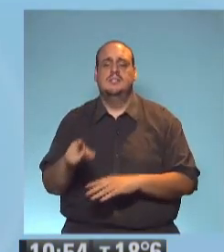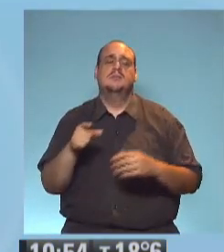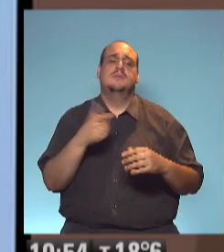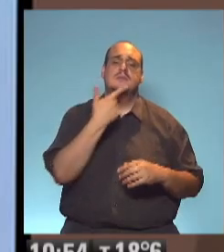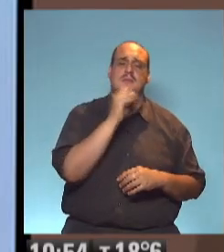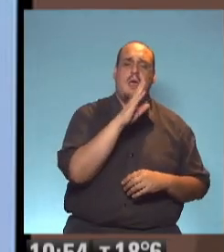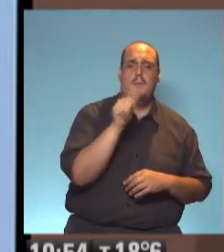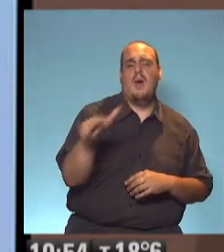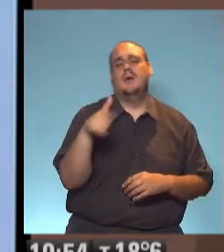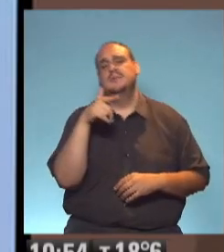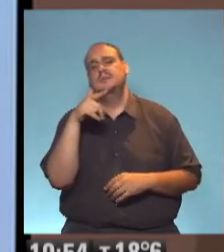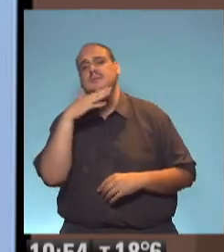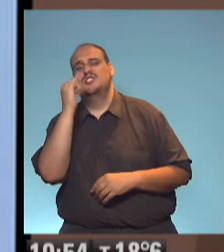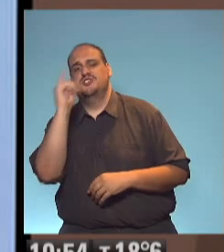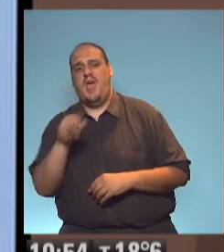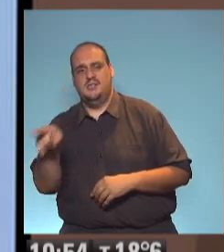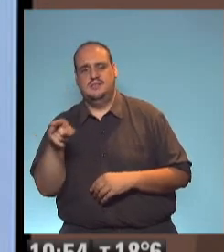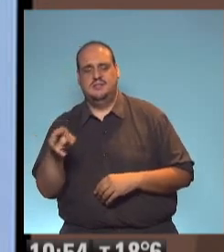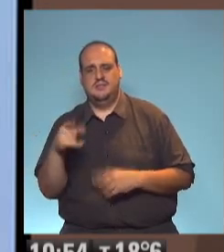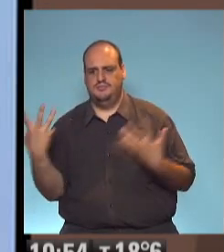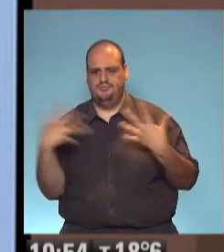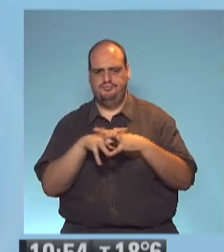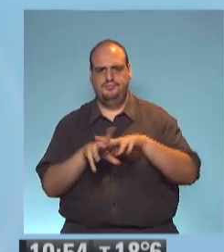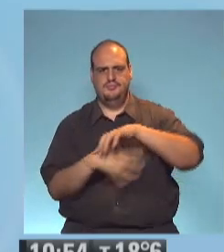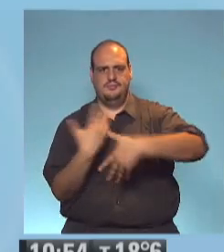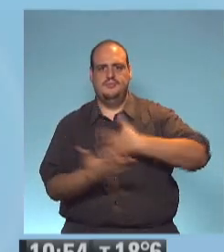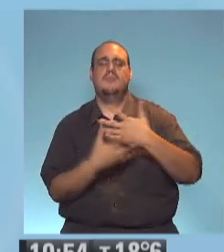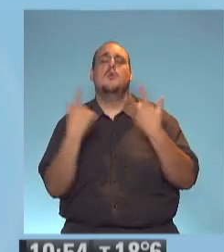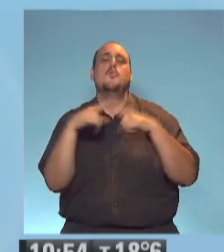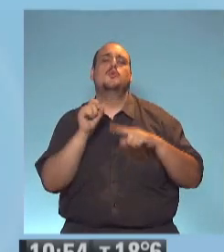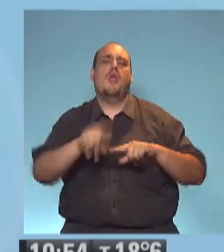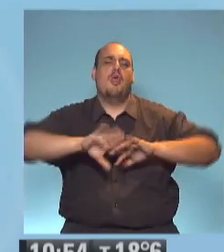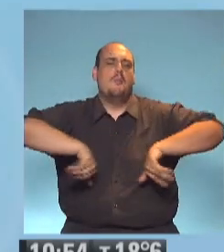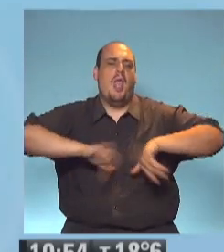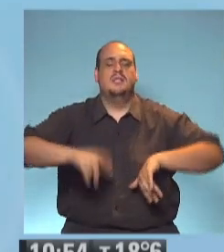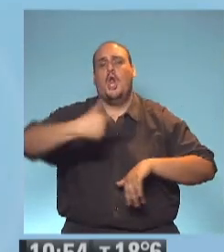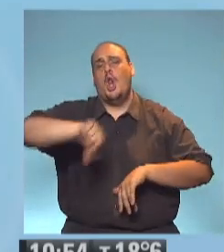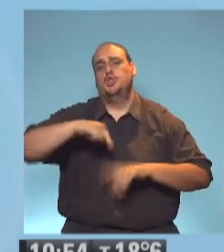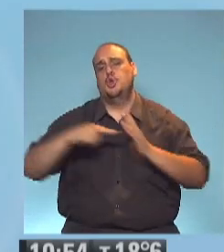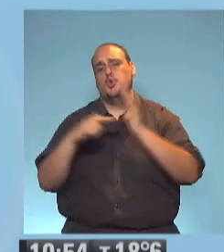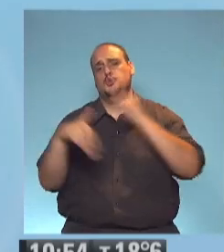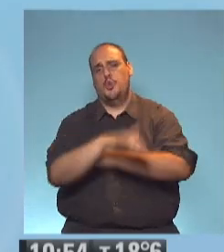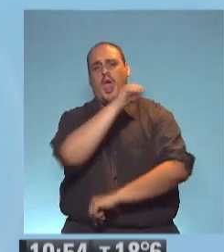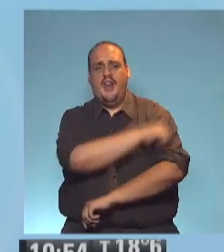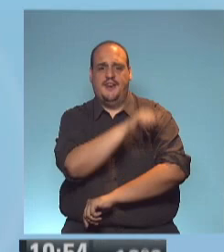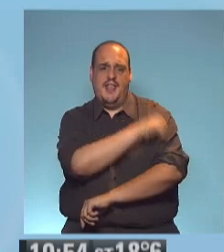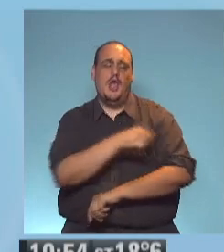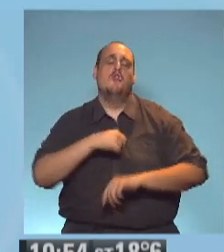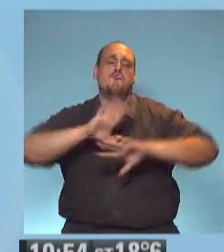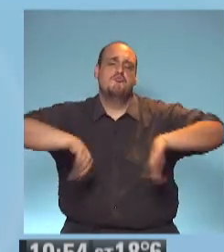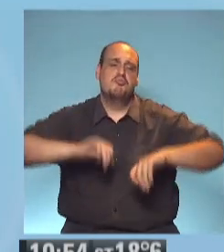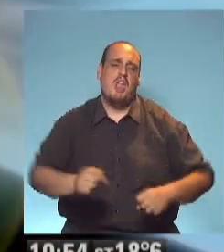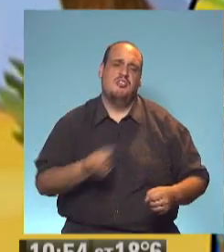del jazz. ¡Fua! ¡Una música para escuchar en la playa! Somos de Río de Janeiro, samba. Nos inspira la playa,